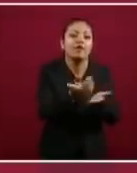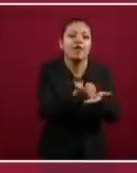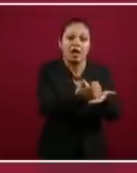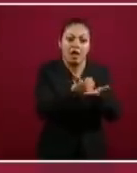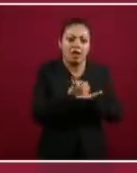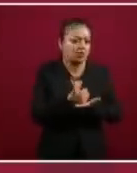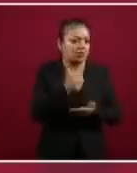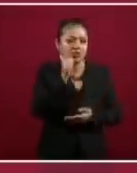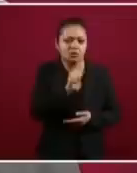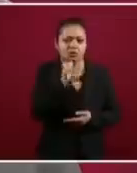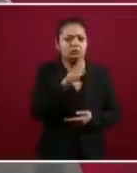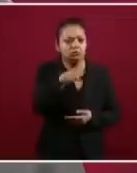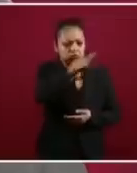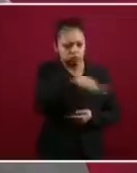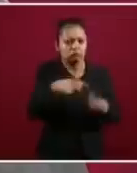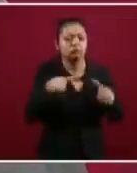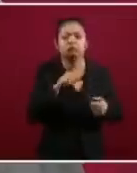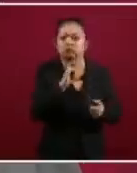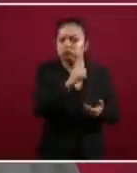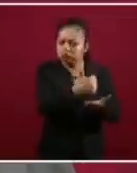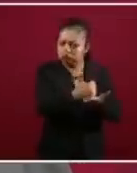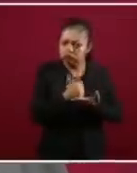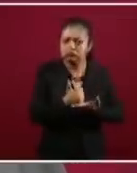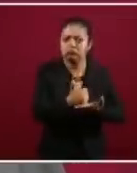todo y me están ayudando.